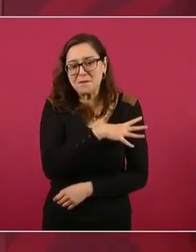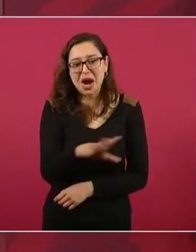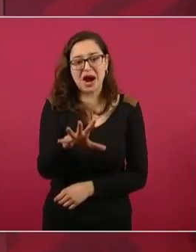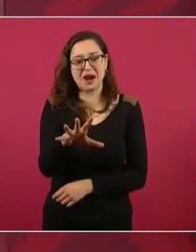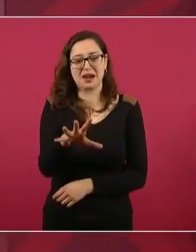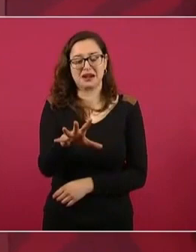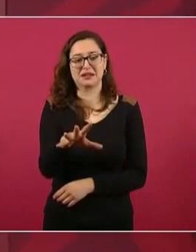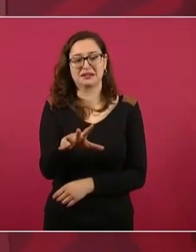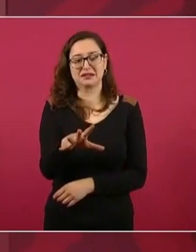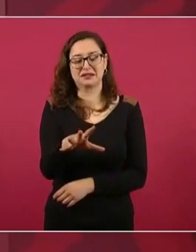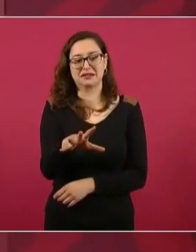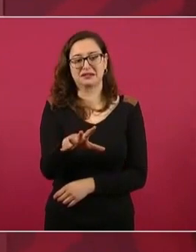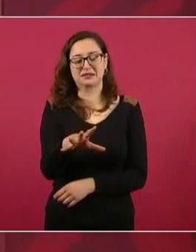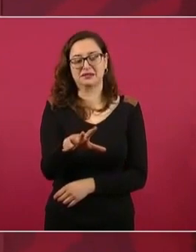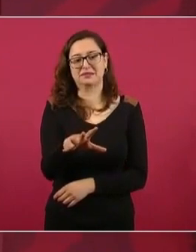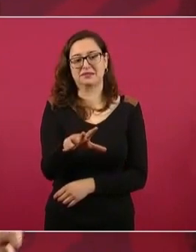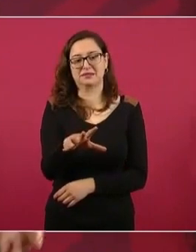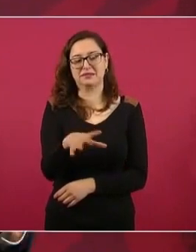Todavía